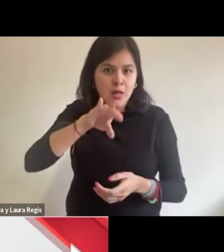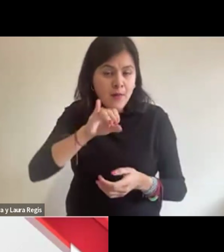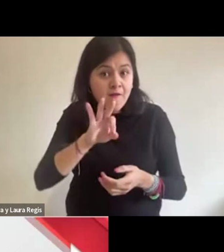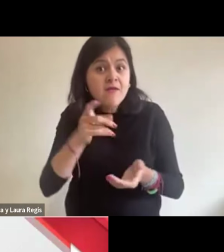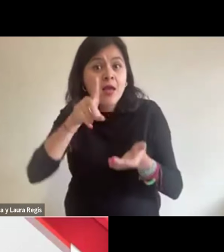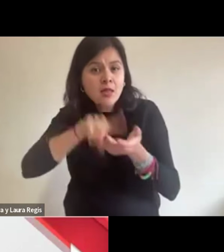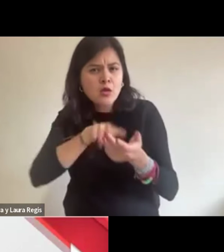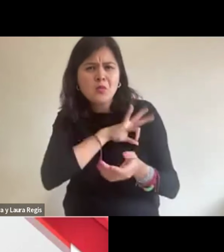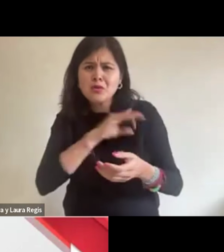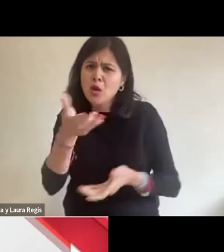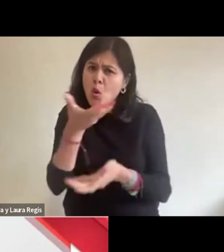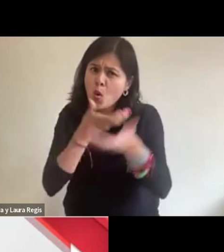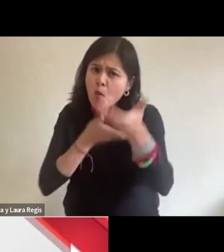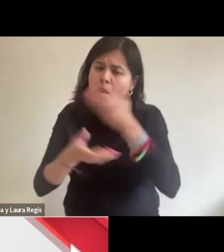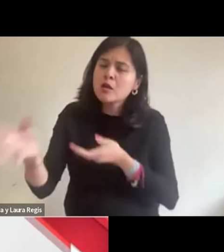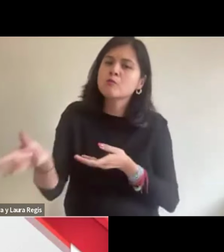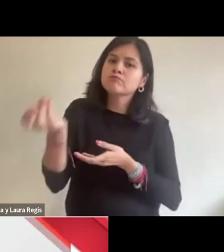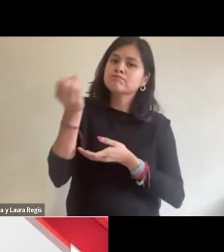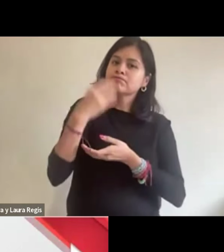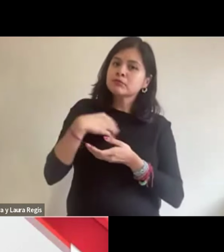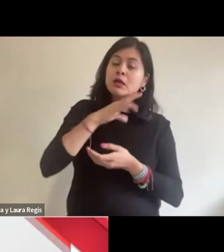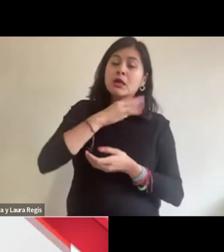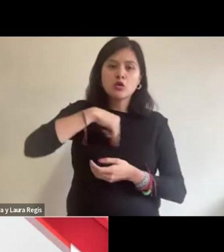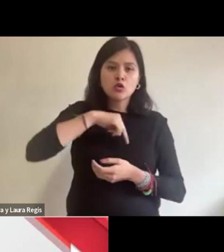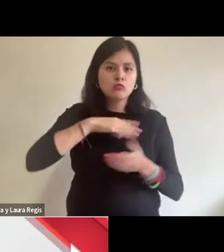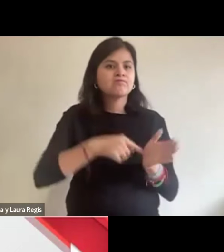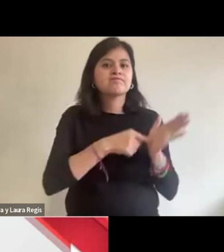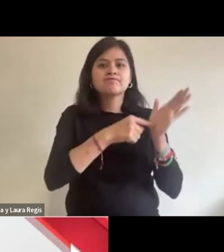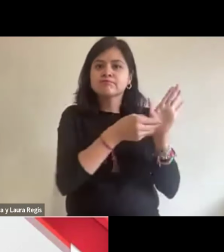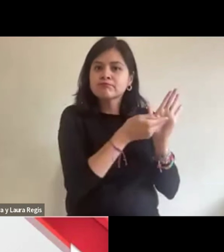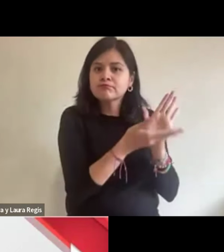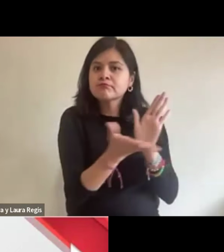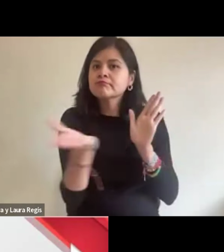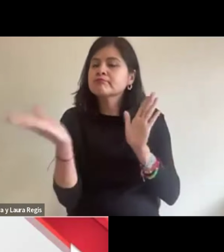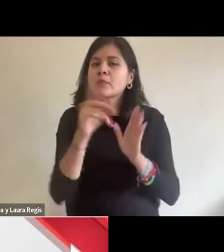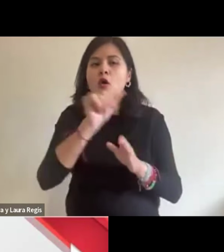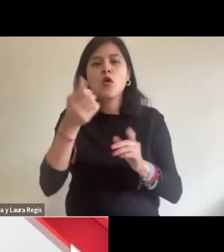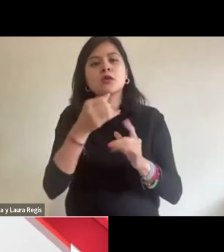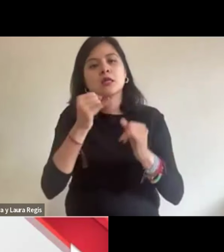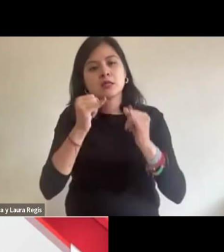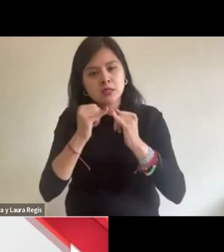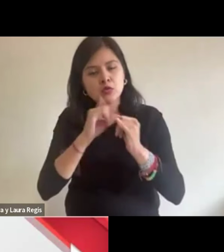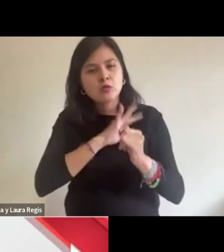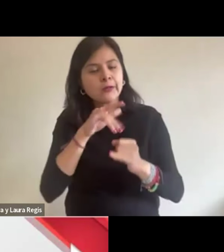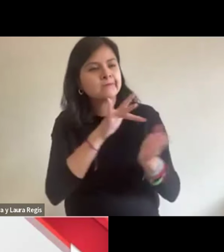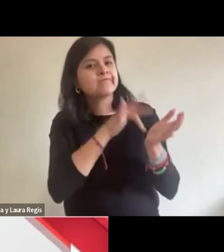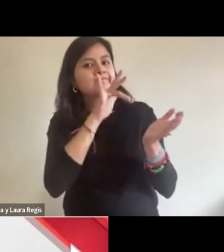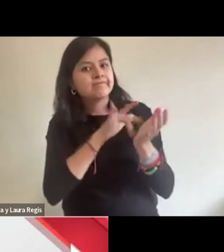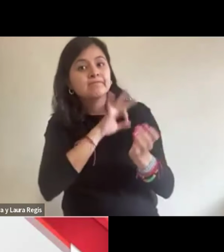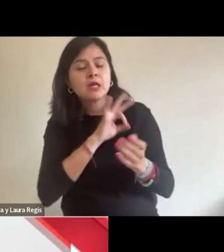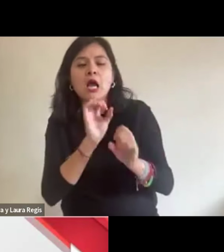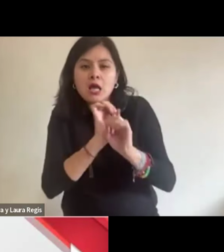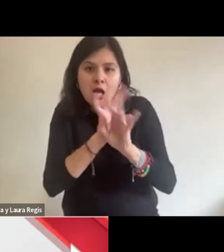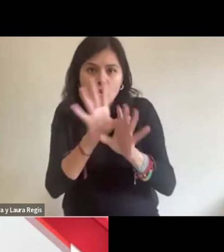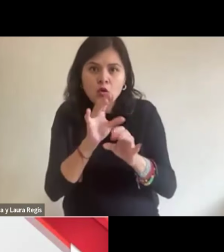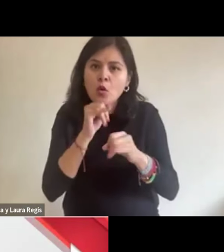esa información y nosotros poder tenerla a disposición del resto de las instituciones, obviamente obviando ningún